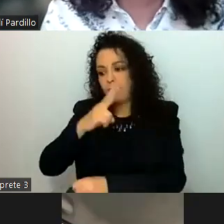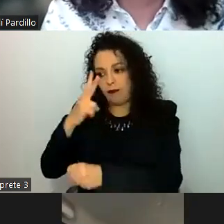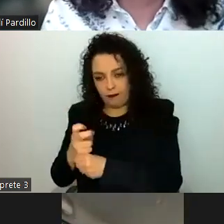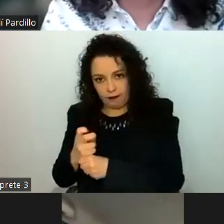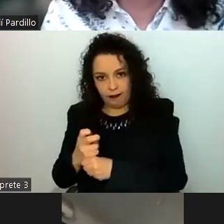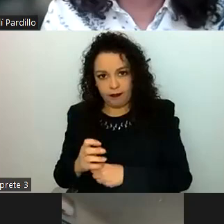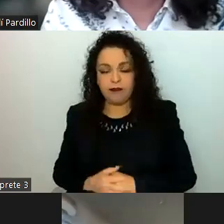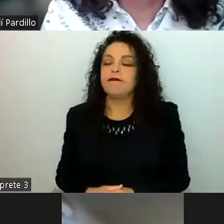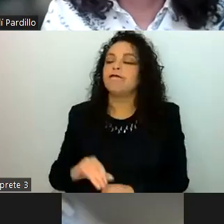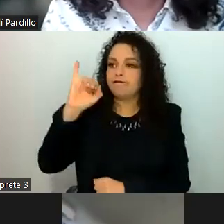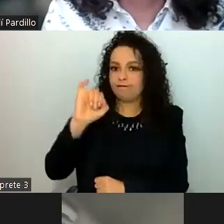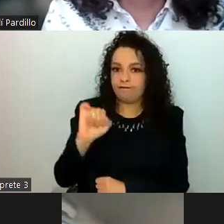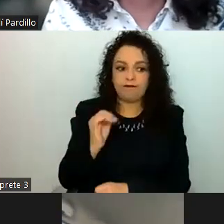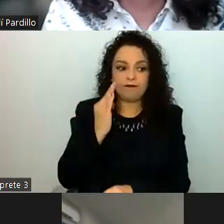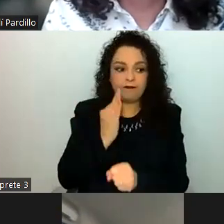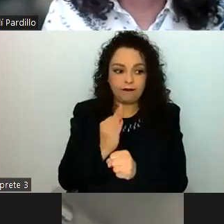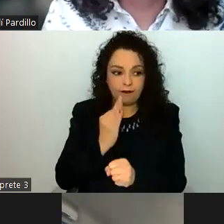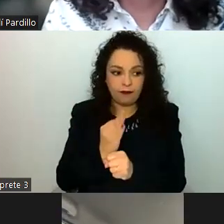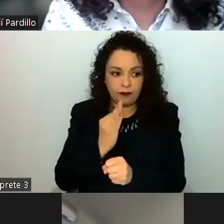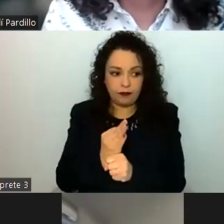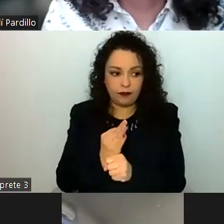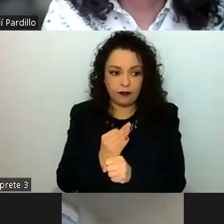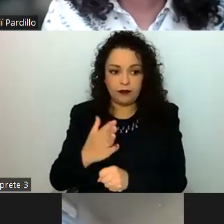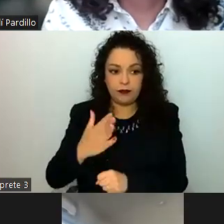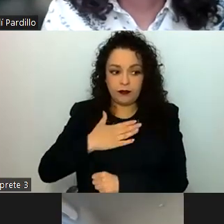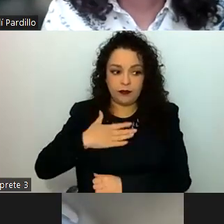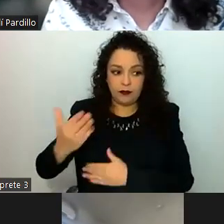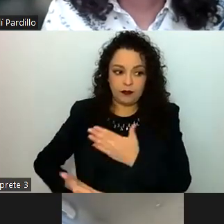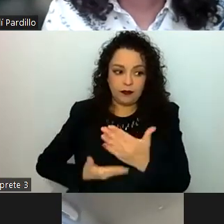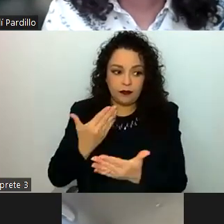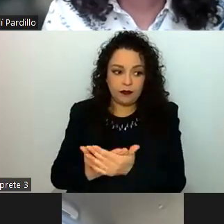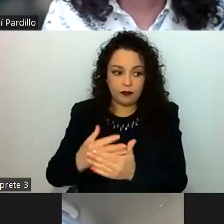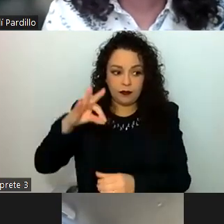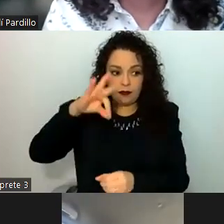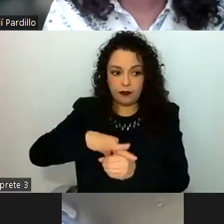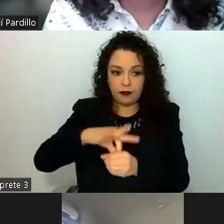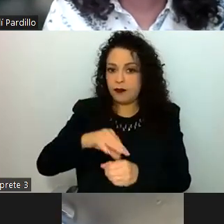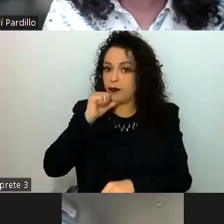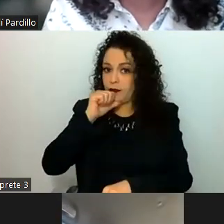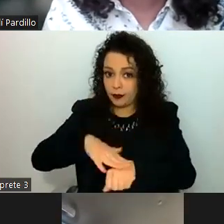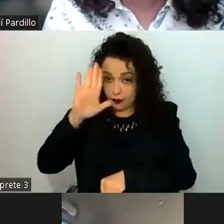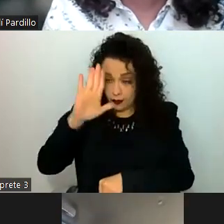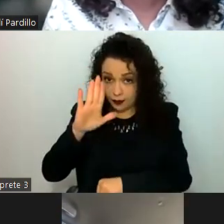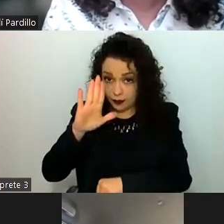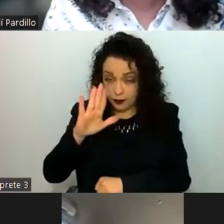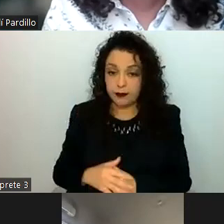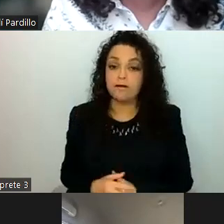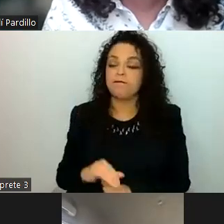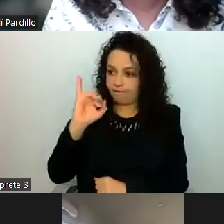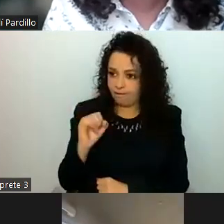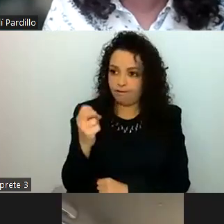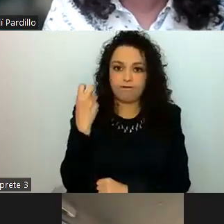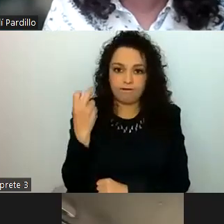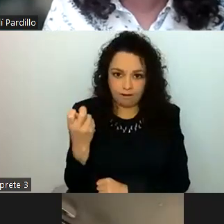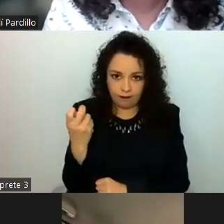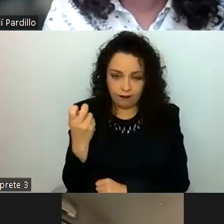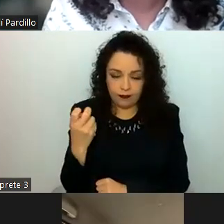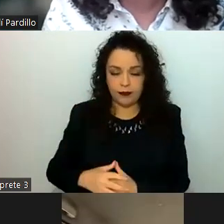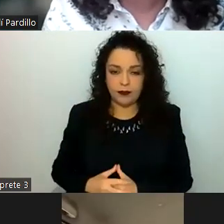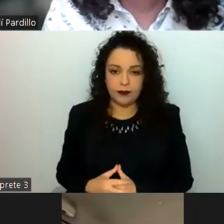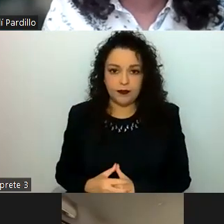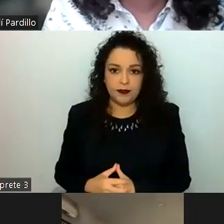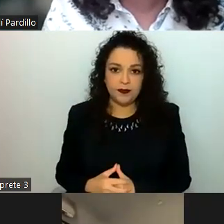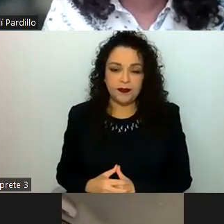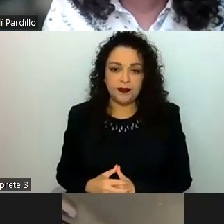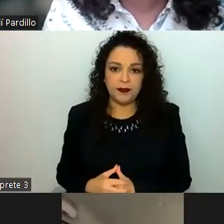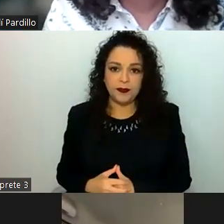votar. La Es propuesta sometida por una servidora, nada más. ¿De En este acuerdo? momento vamos a votar a favor o en contra